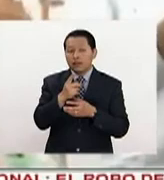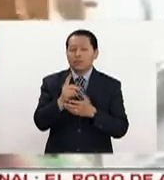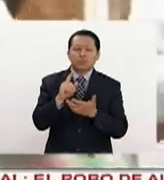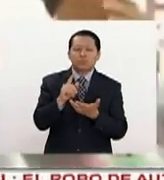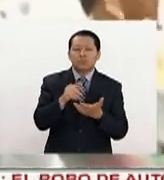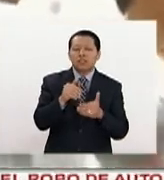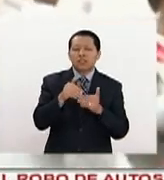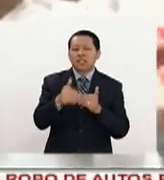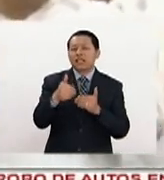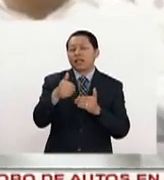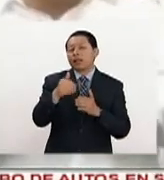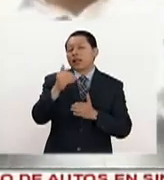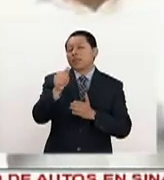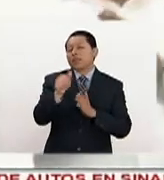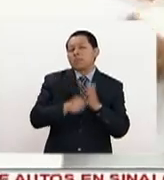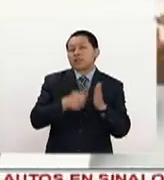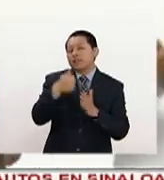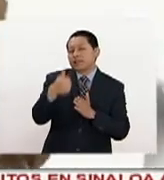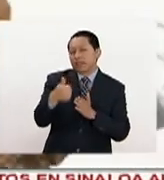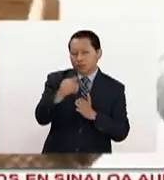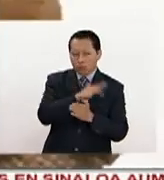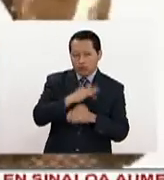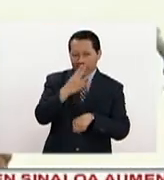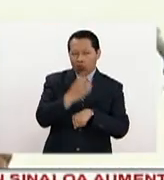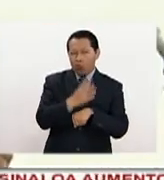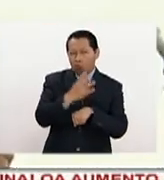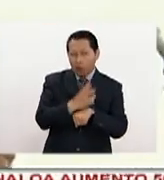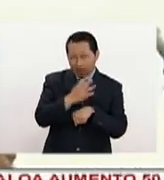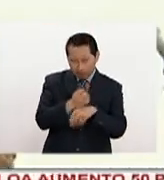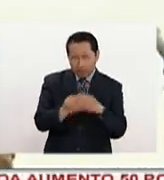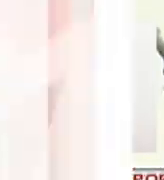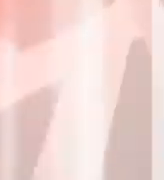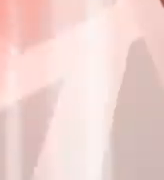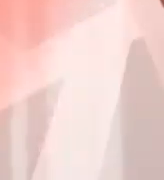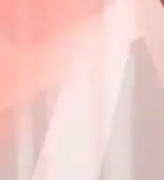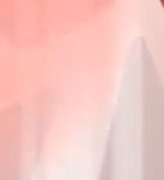de 6 meses para que México viva la cuarta transformación en su historia.